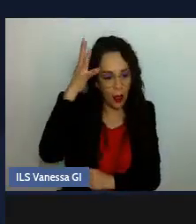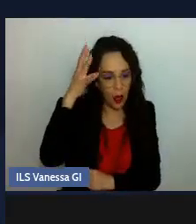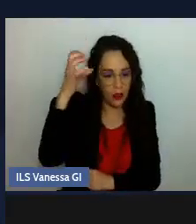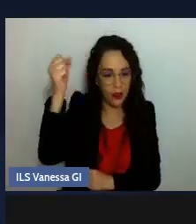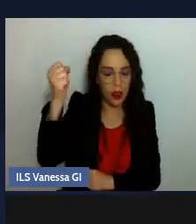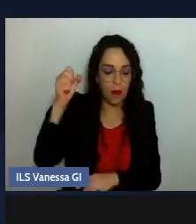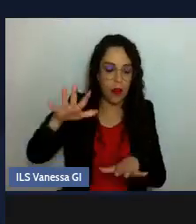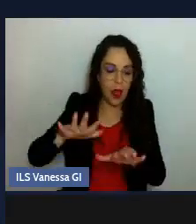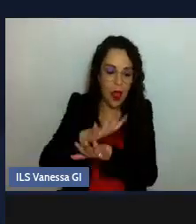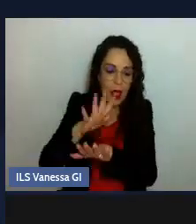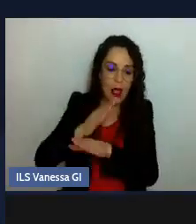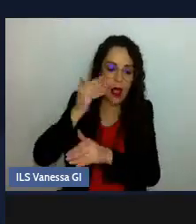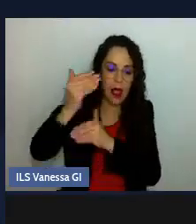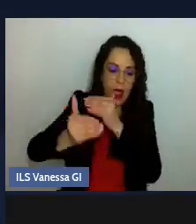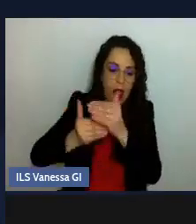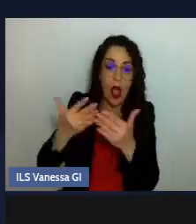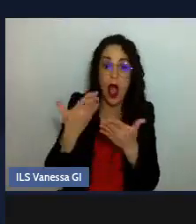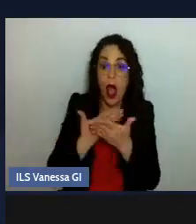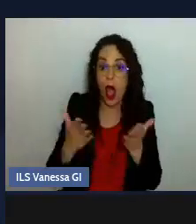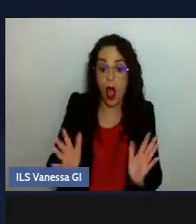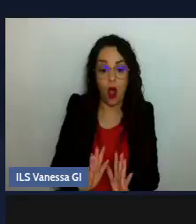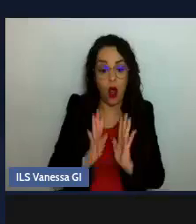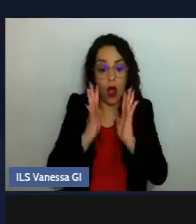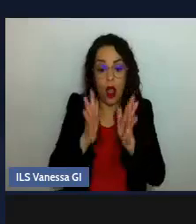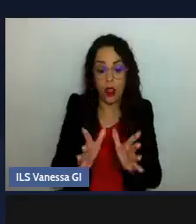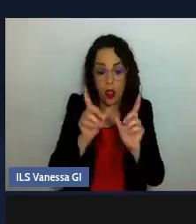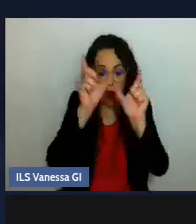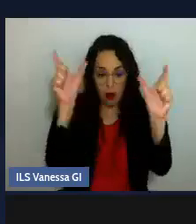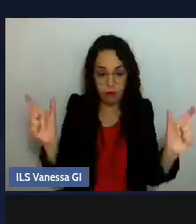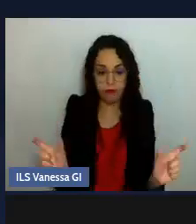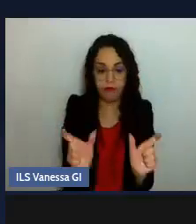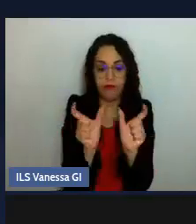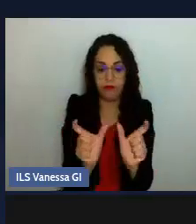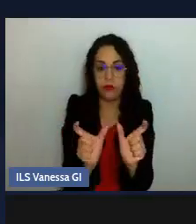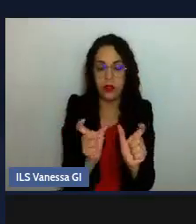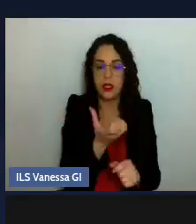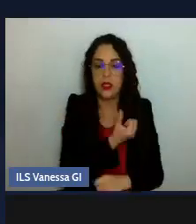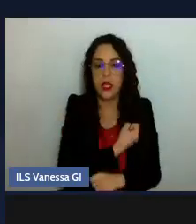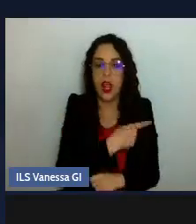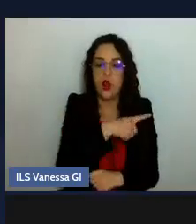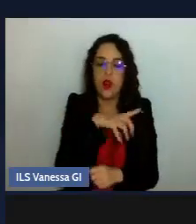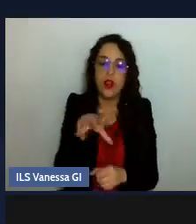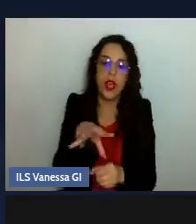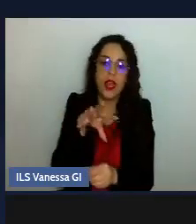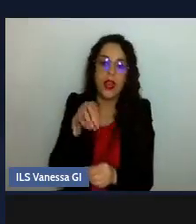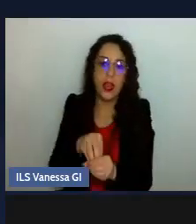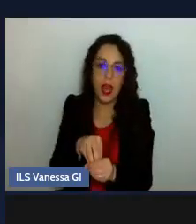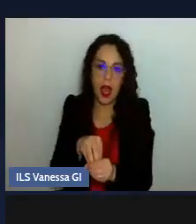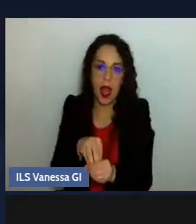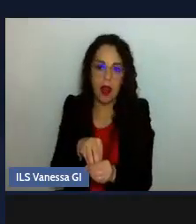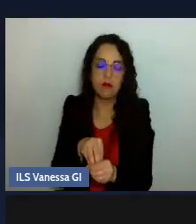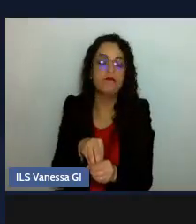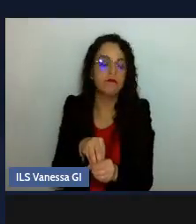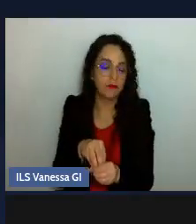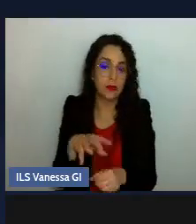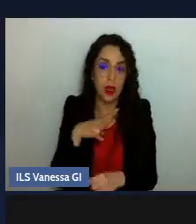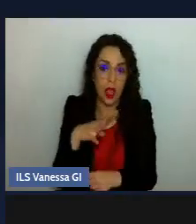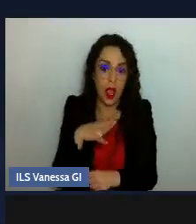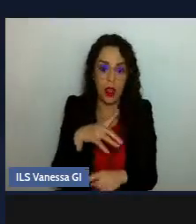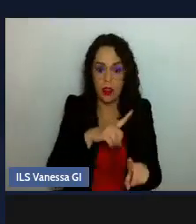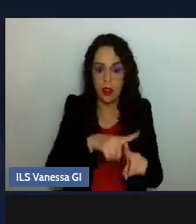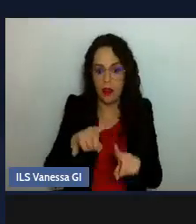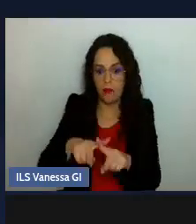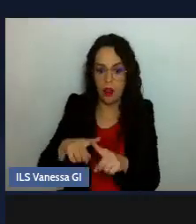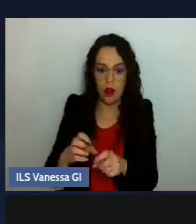salud integral. Pero, ¿qué pasa con esos desafíos y oportunidades que existen, ¿no? Pues hay